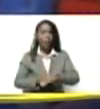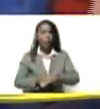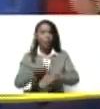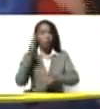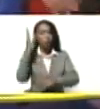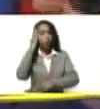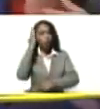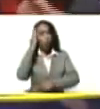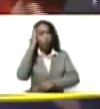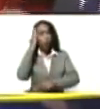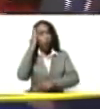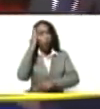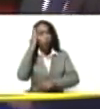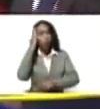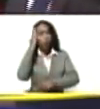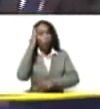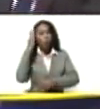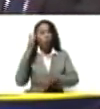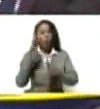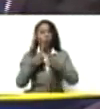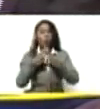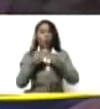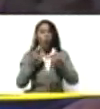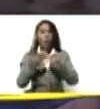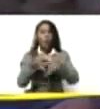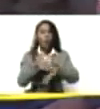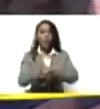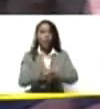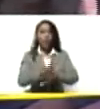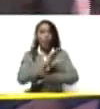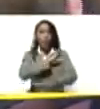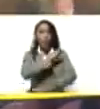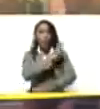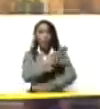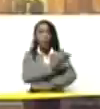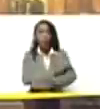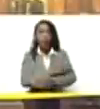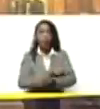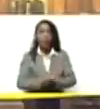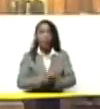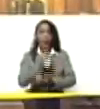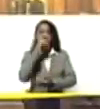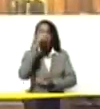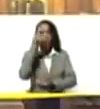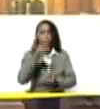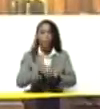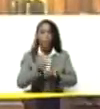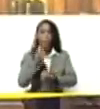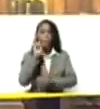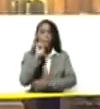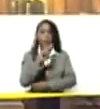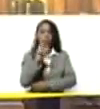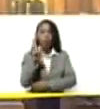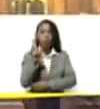públicos más sensibles y que la revolución siempre garantizo